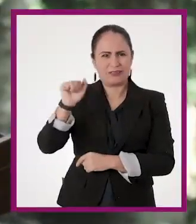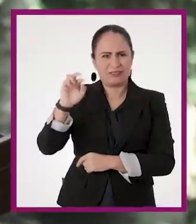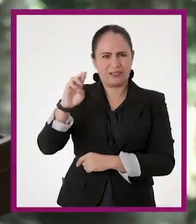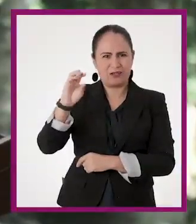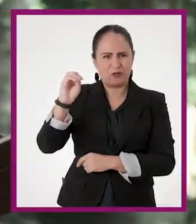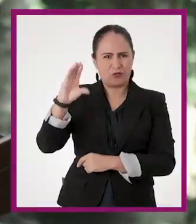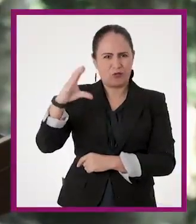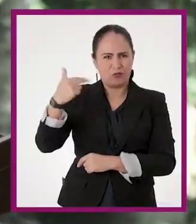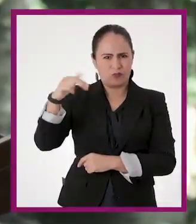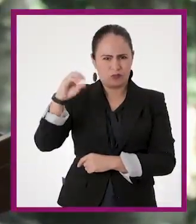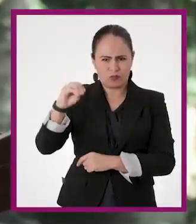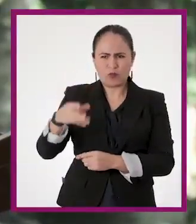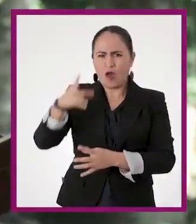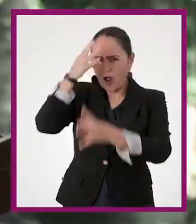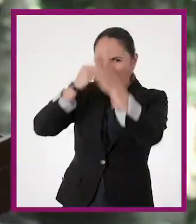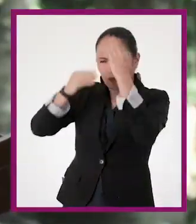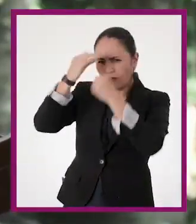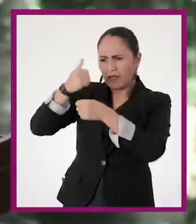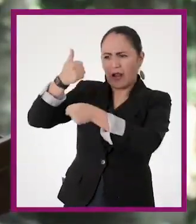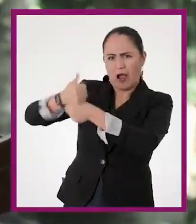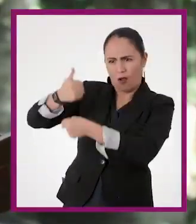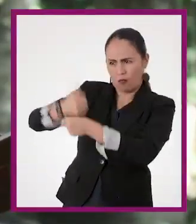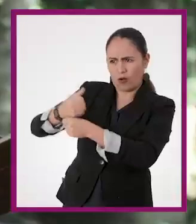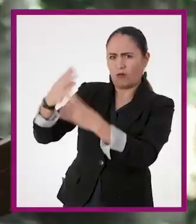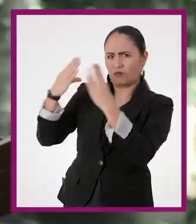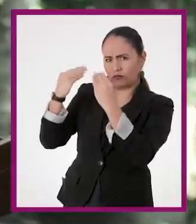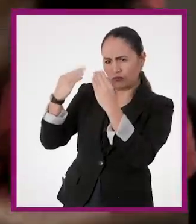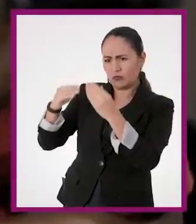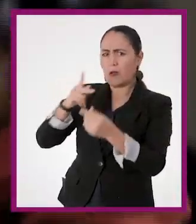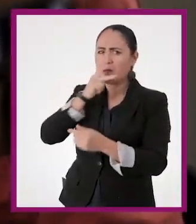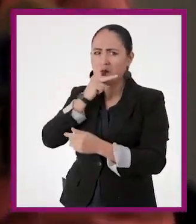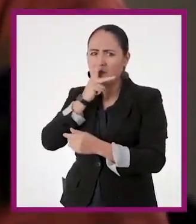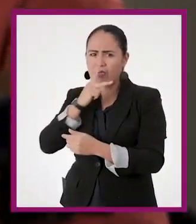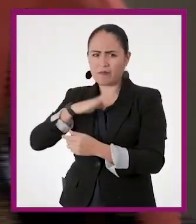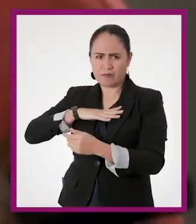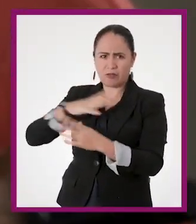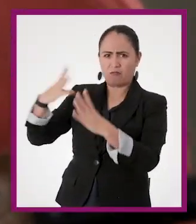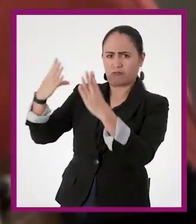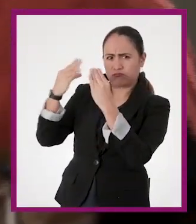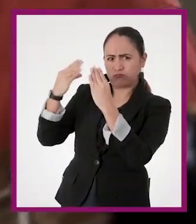yo lo aprendí a través de mi abuelo, mi padre.